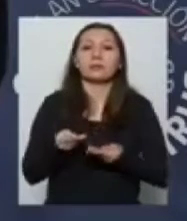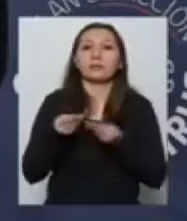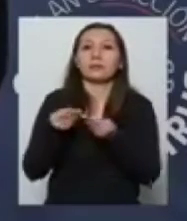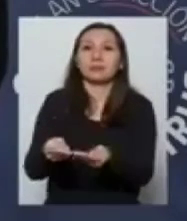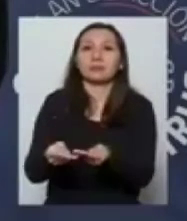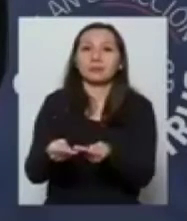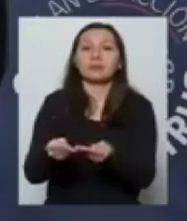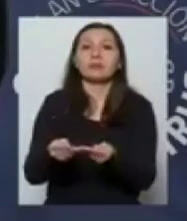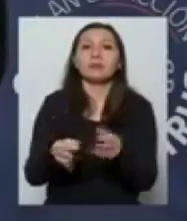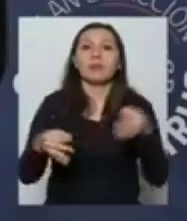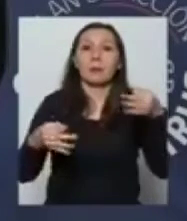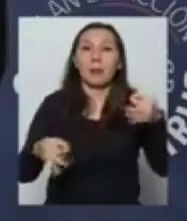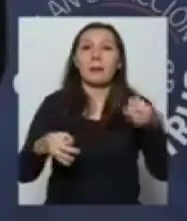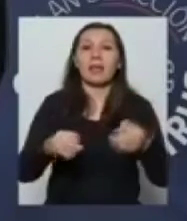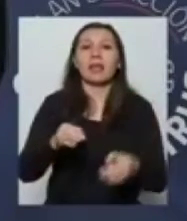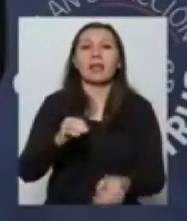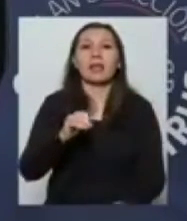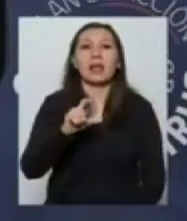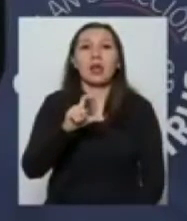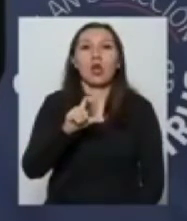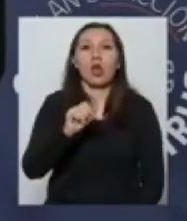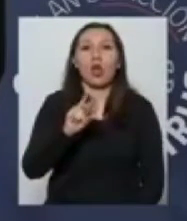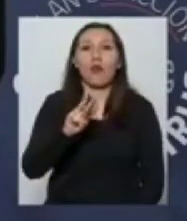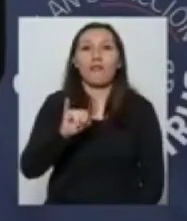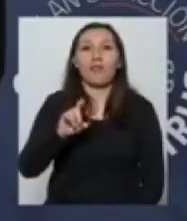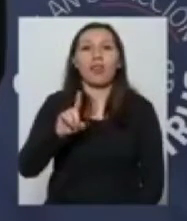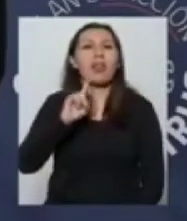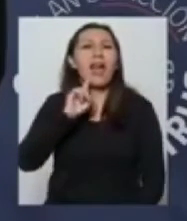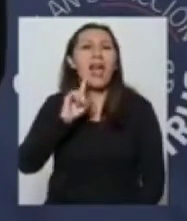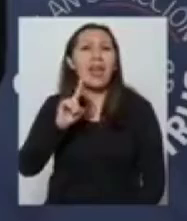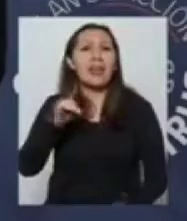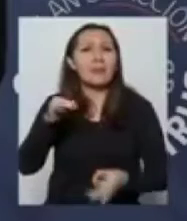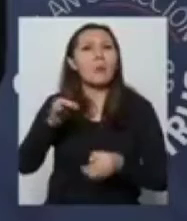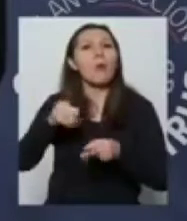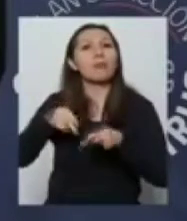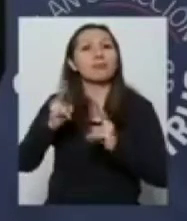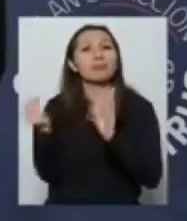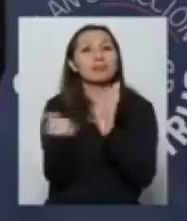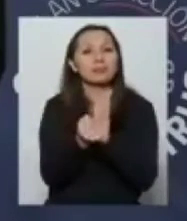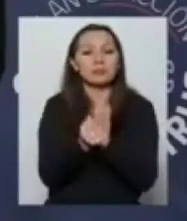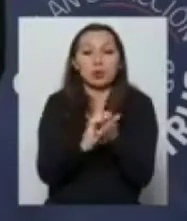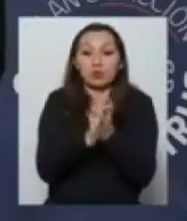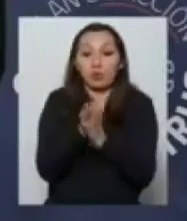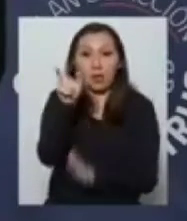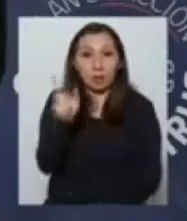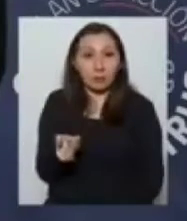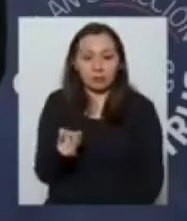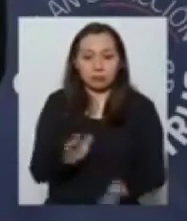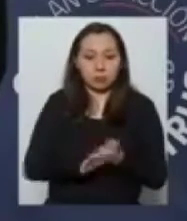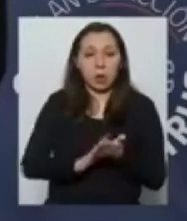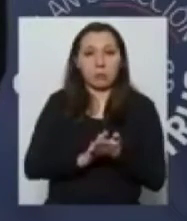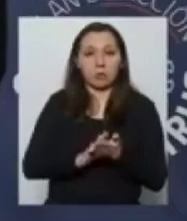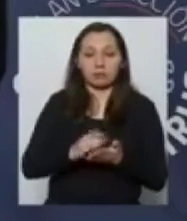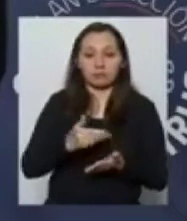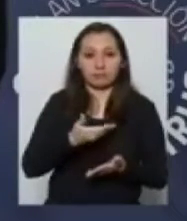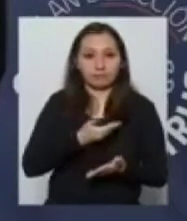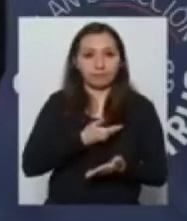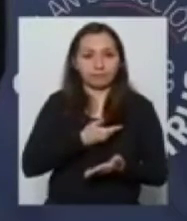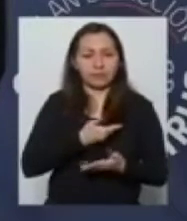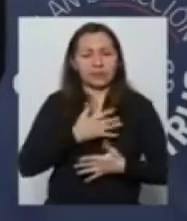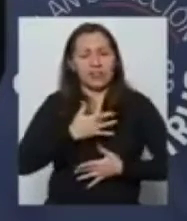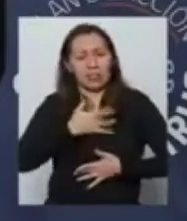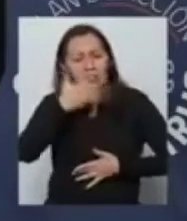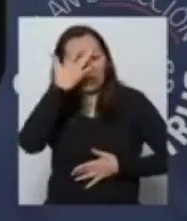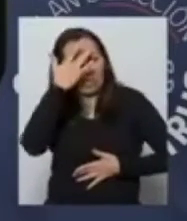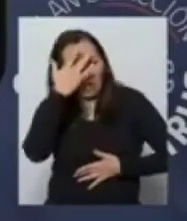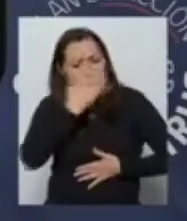entrega del carnet COVID. ¿Para quiénes? Para toda persona que habiendo tenido con